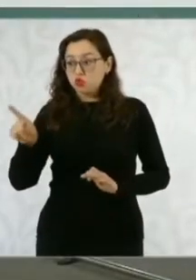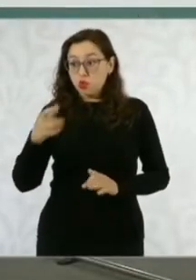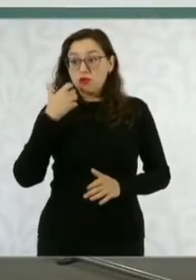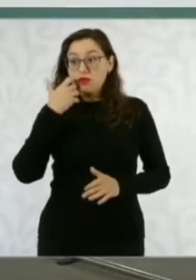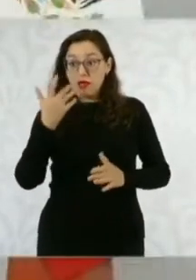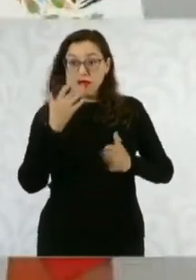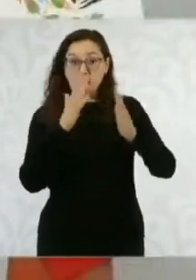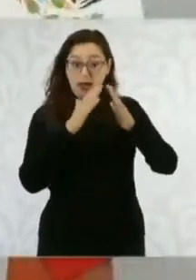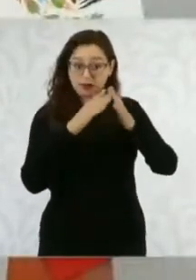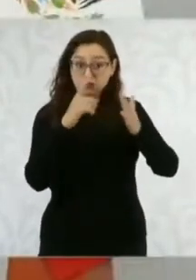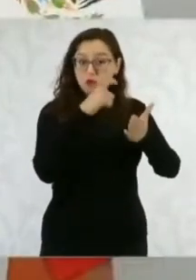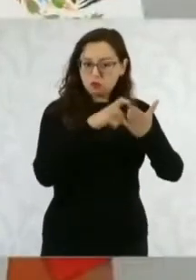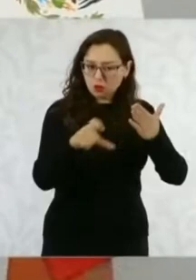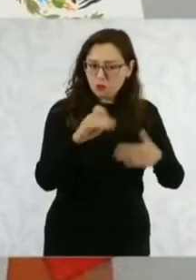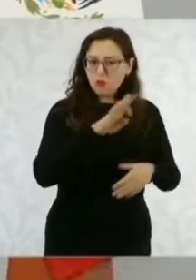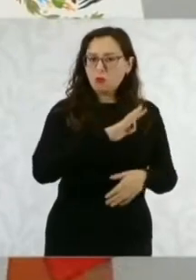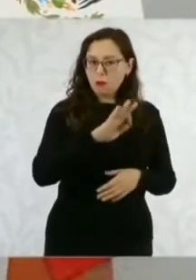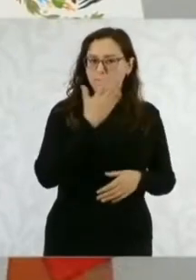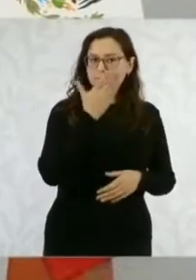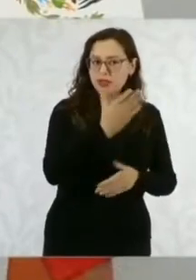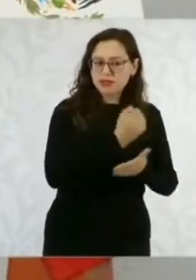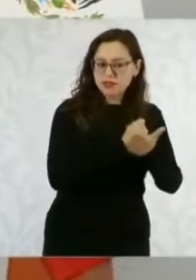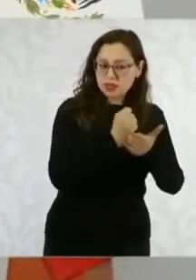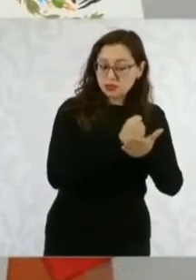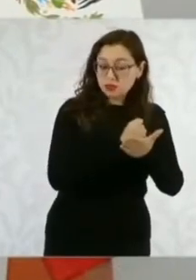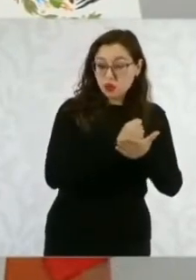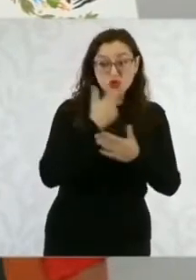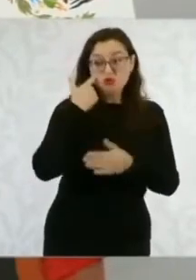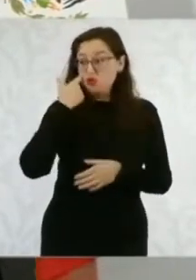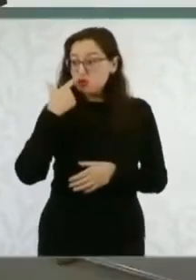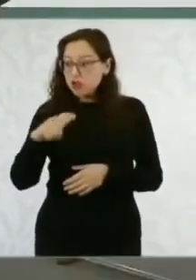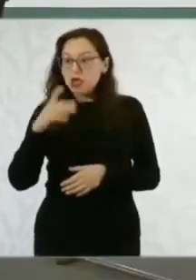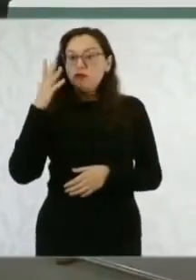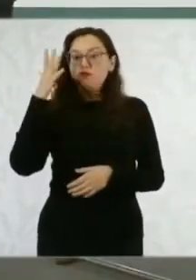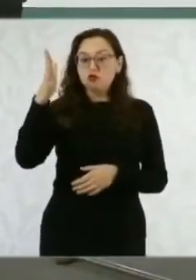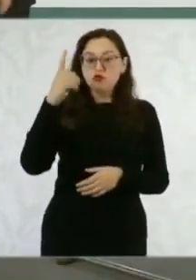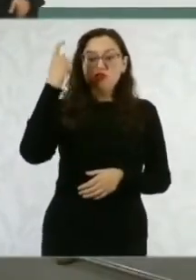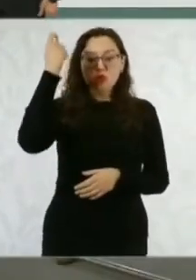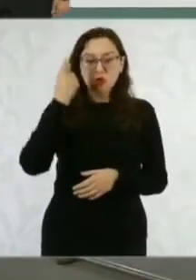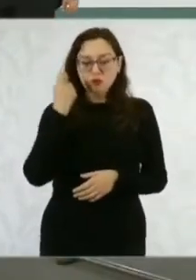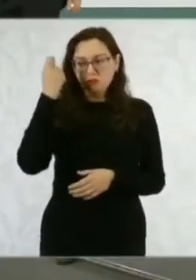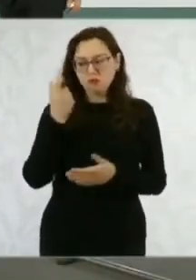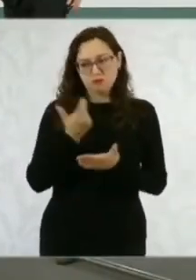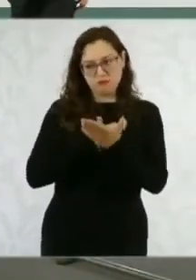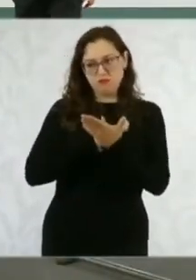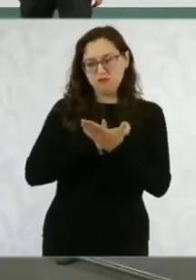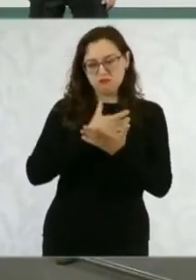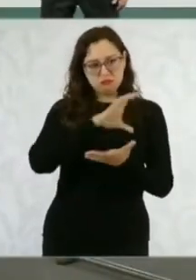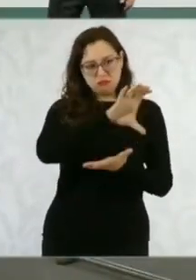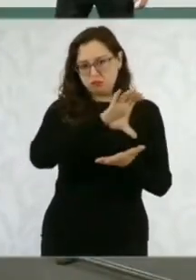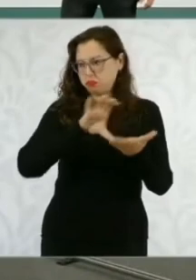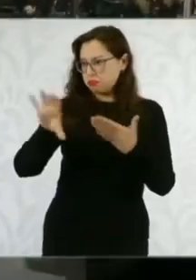vivienda o para su retiro en el caso de que no requieran la vivienda. Presidenta, no sé si con esto.